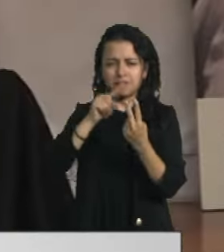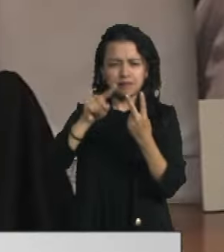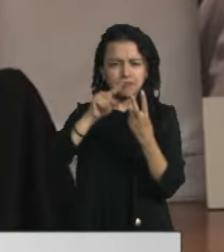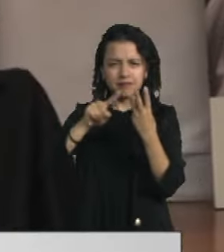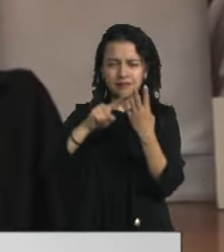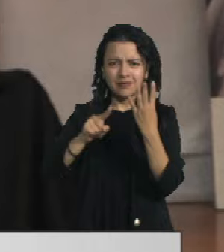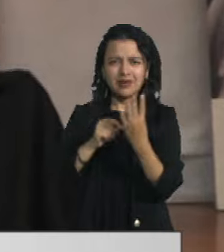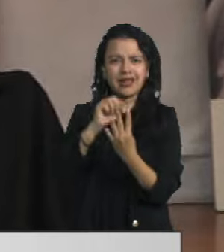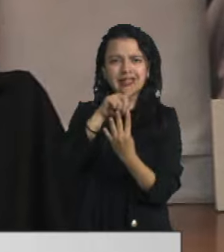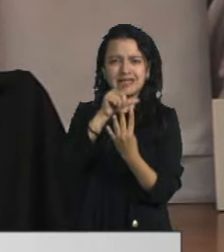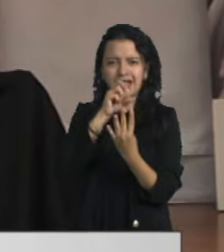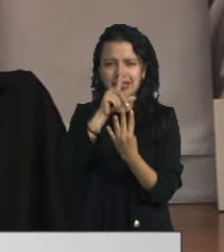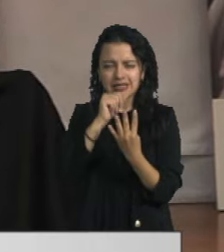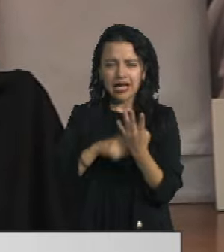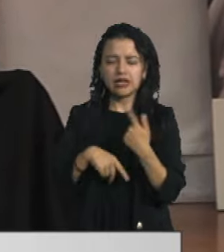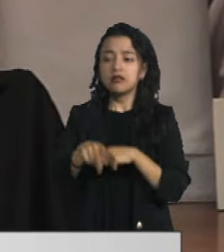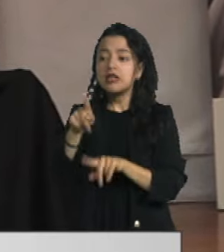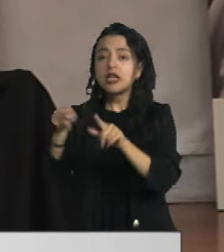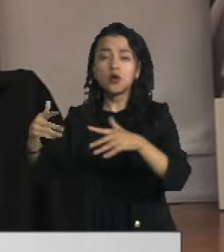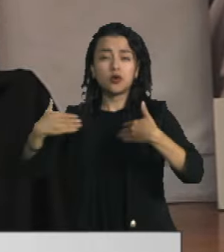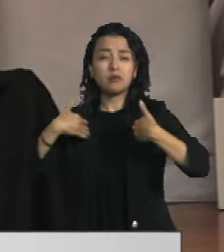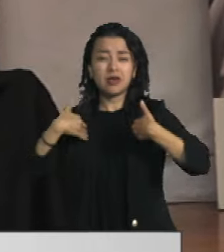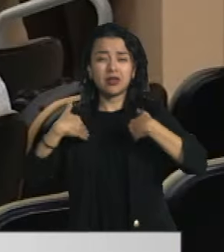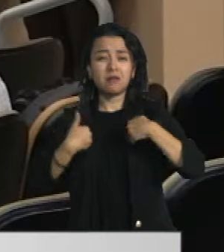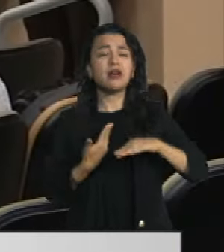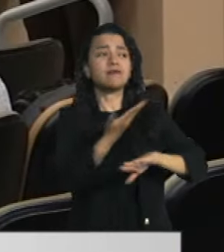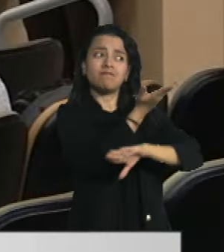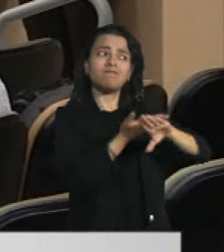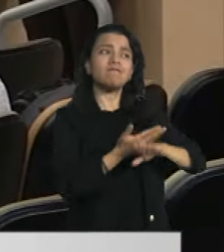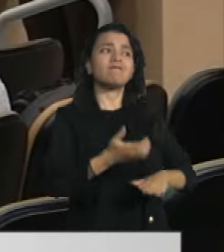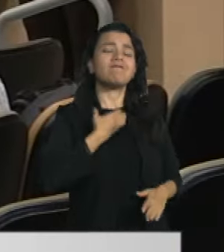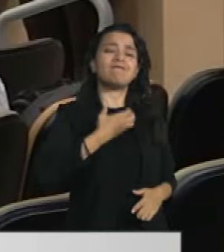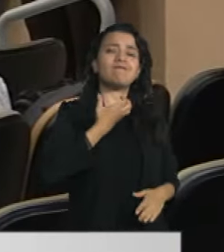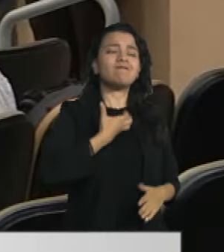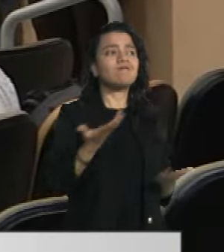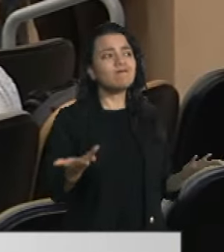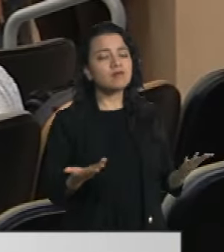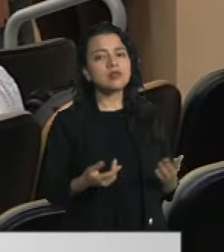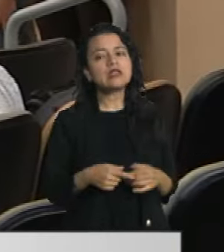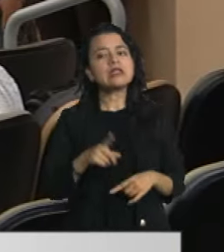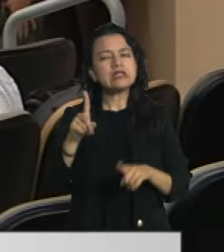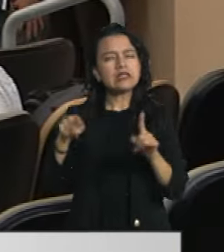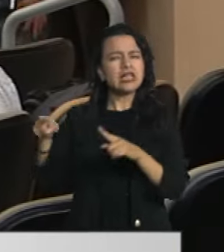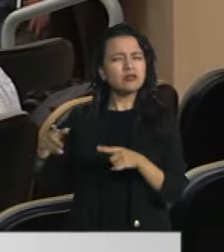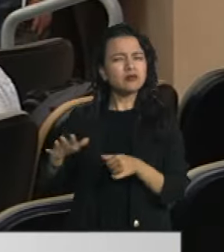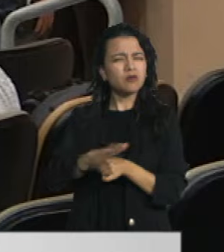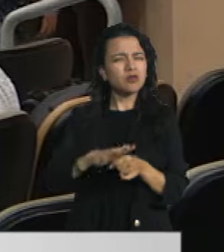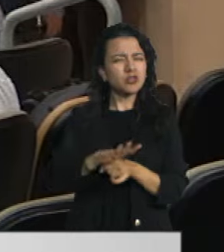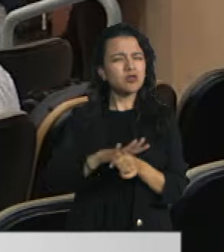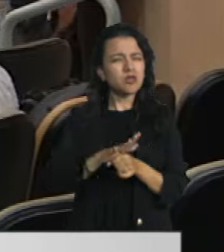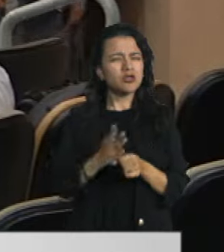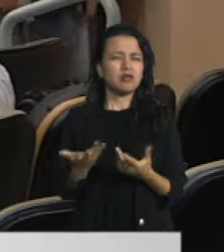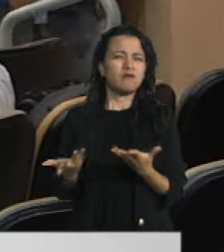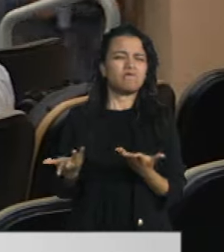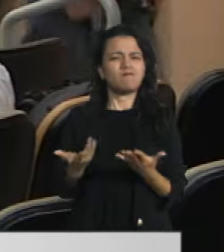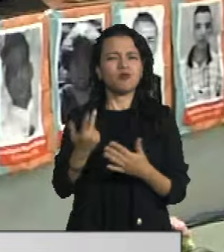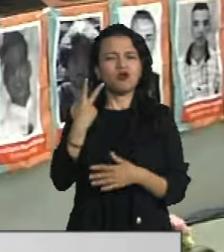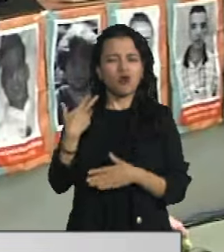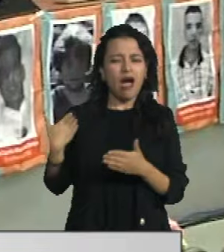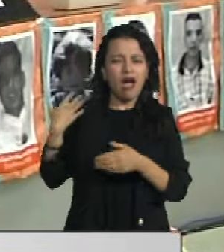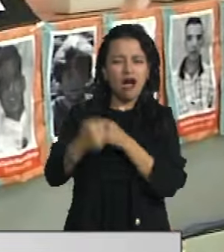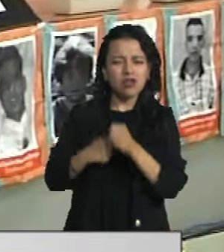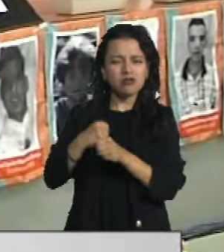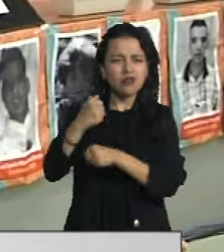esta mañana a las víctimas. Hubo reclamos por las circunstancias que se han presentado en los últimos años.